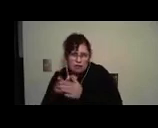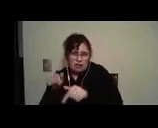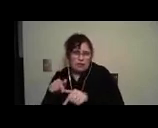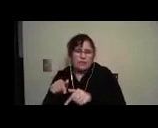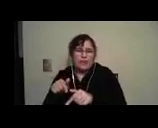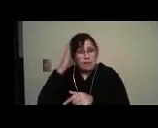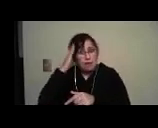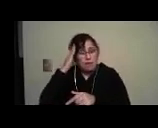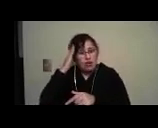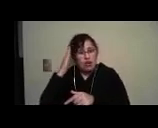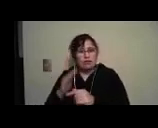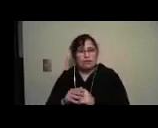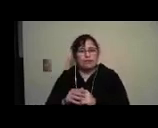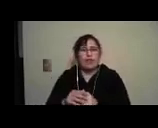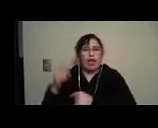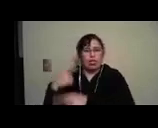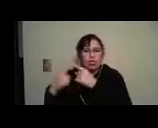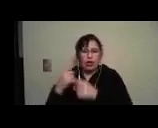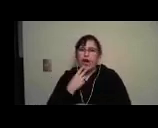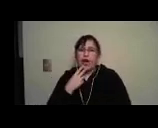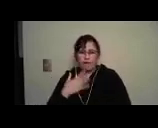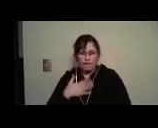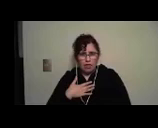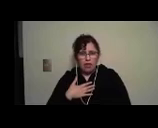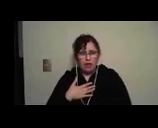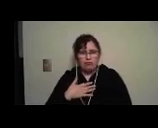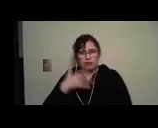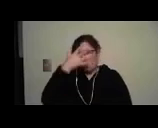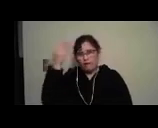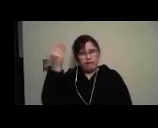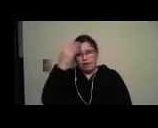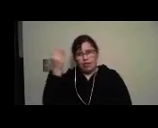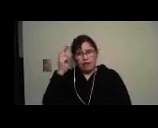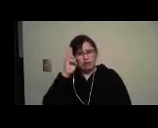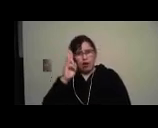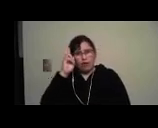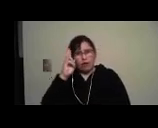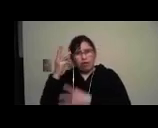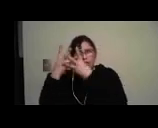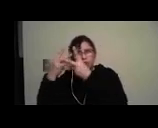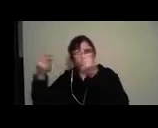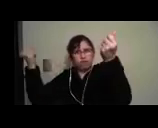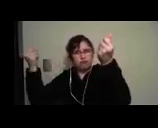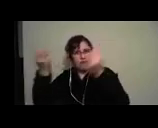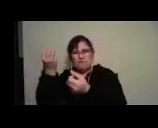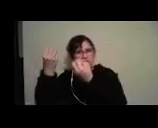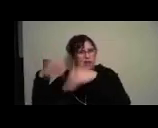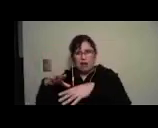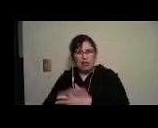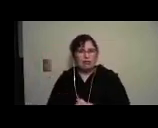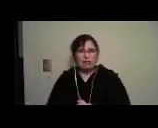más autobiográfica, ya. ¿Qué significa ya no recordar hechos importantes de su vida, ya?